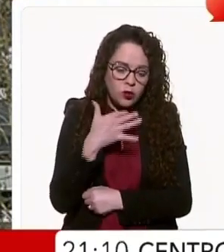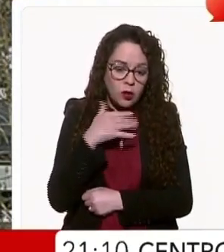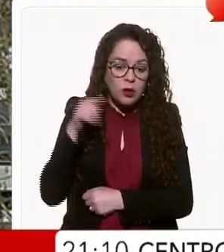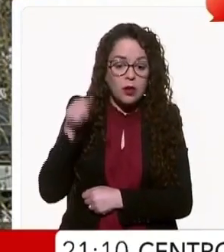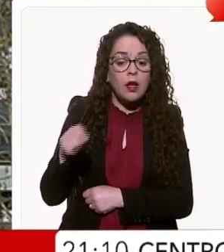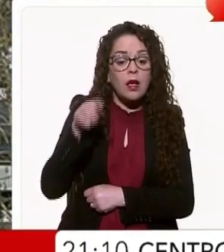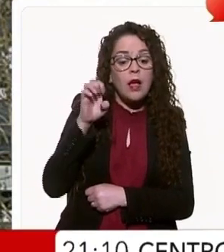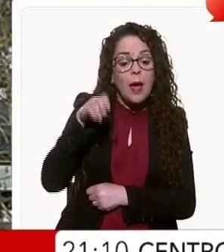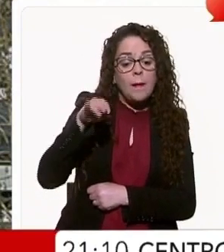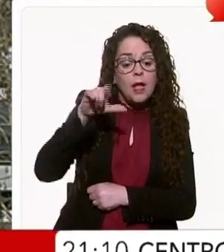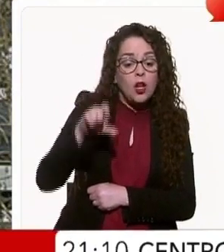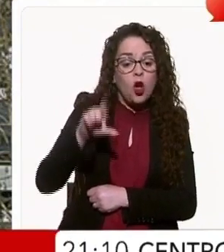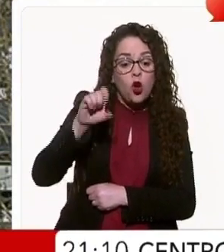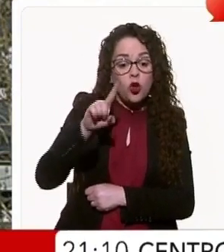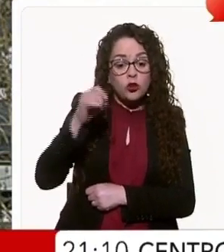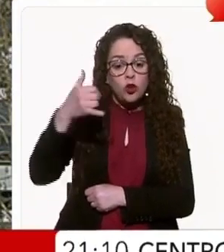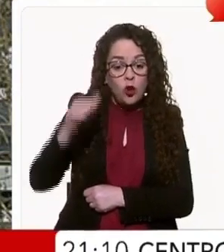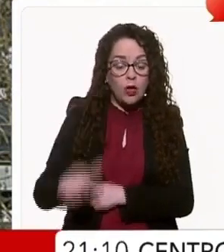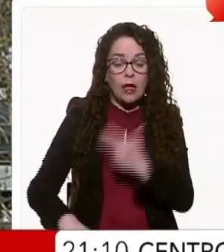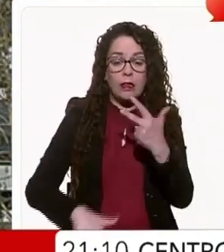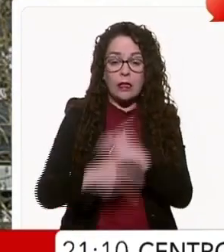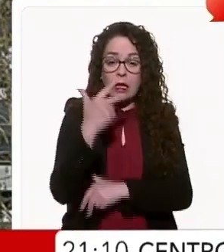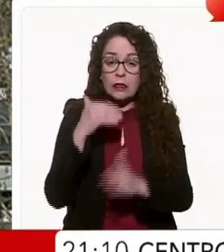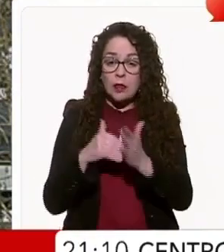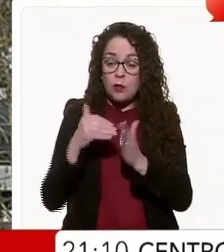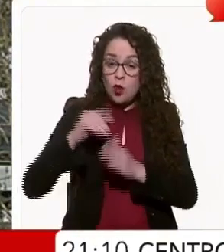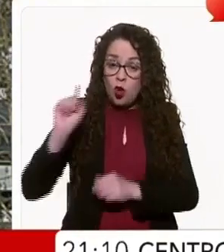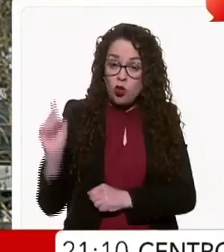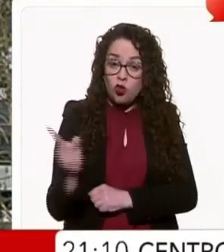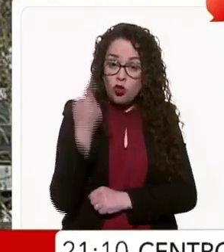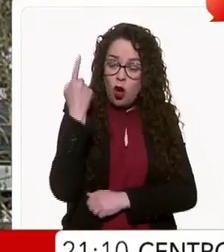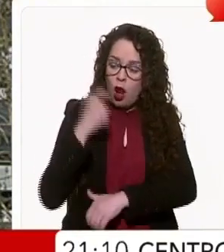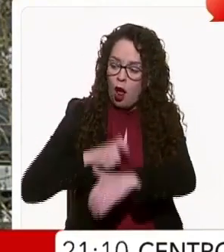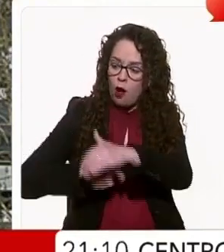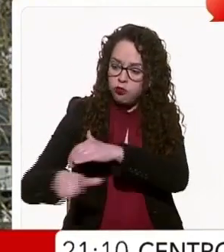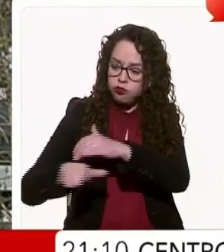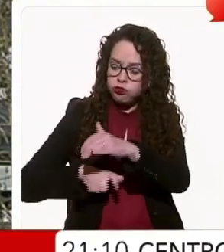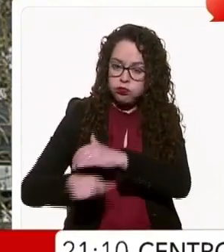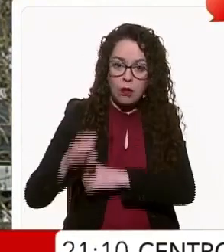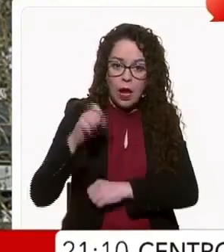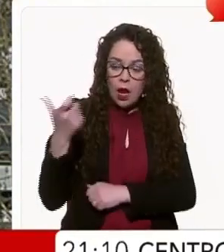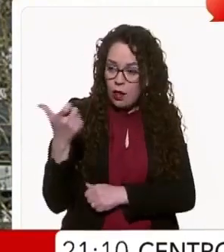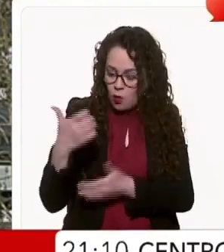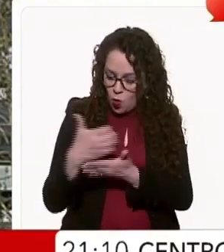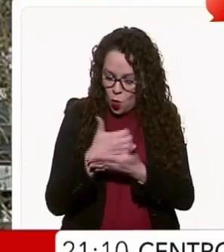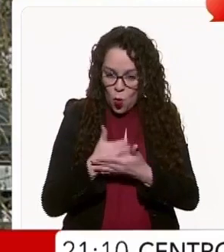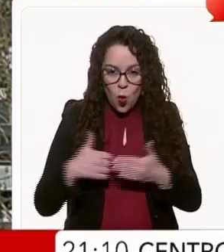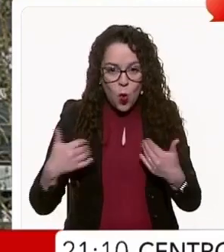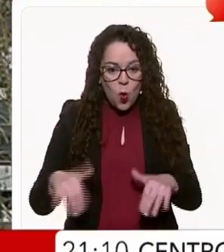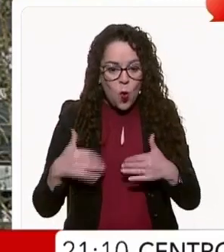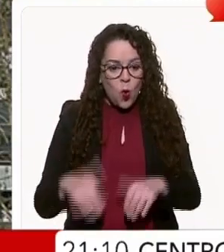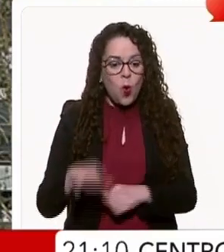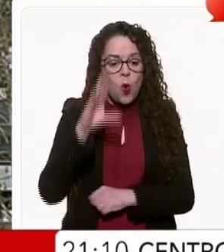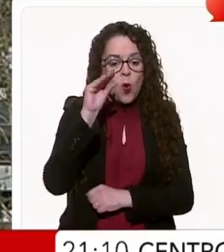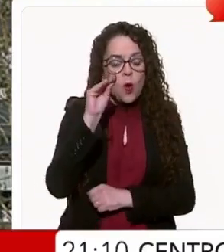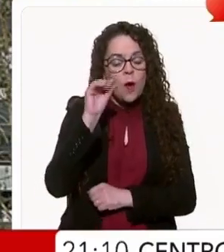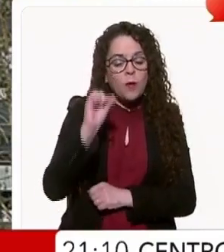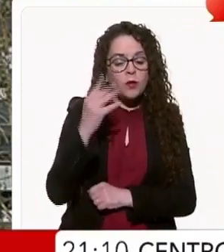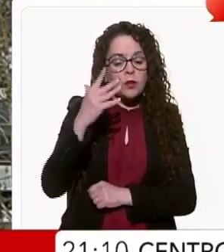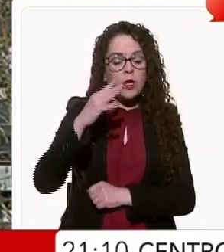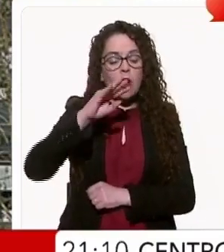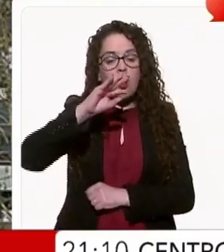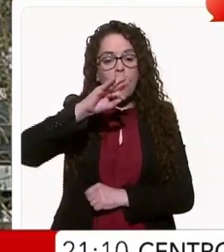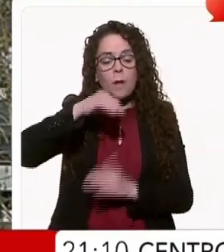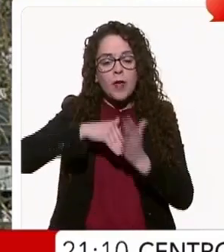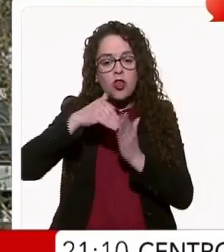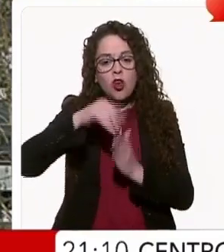Lozoya recibió casi 13 millones de dólares en sobornos. Casi 9.5 millones de dólares por